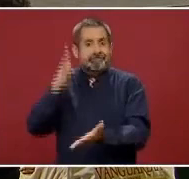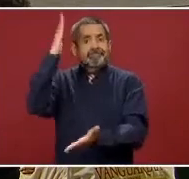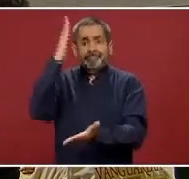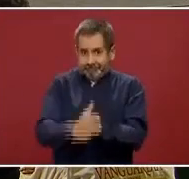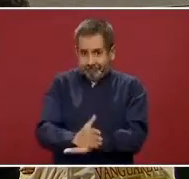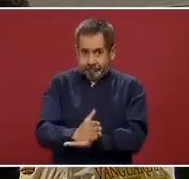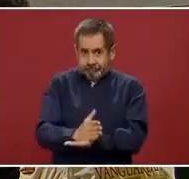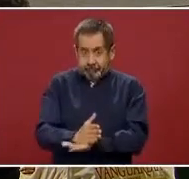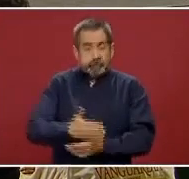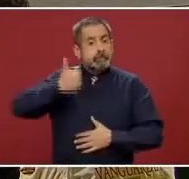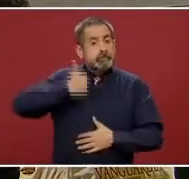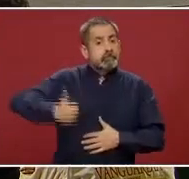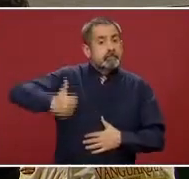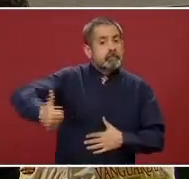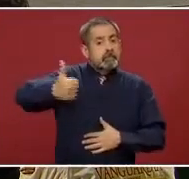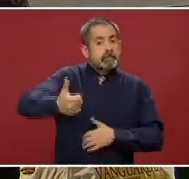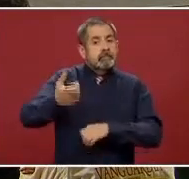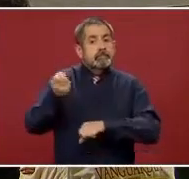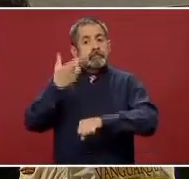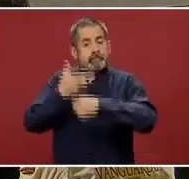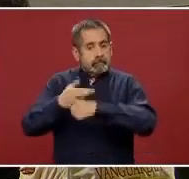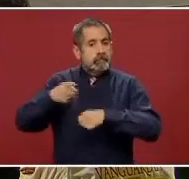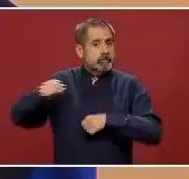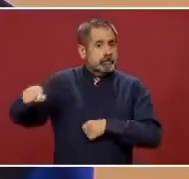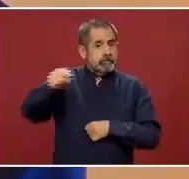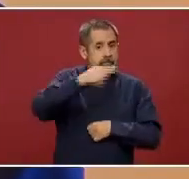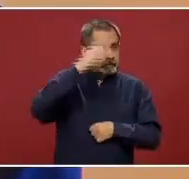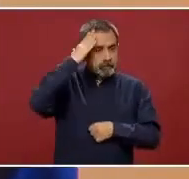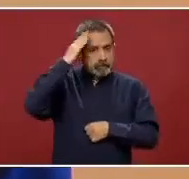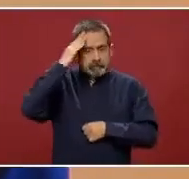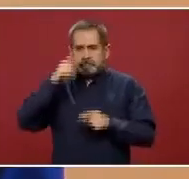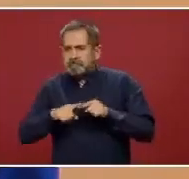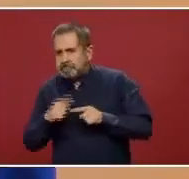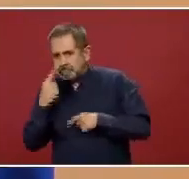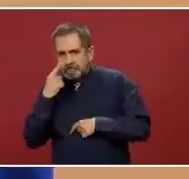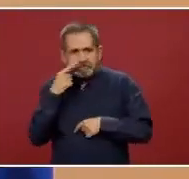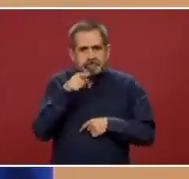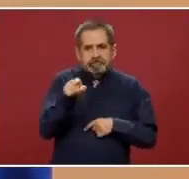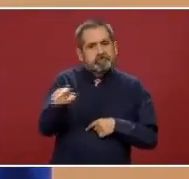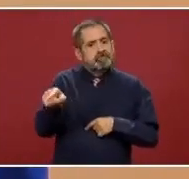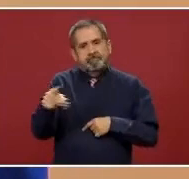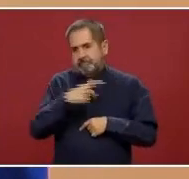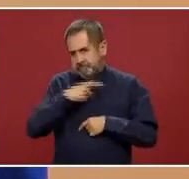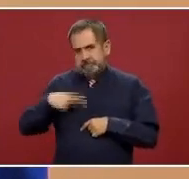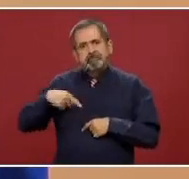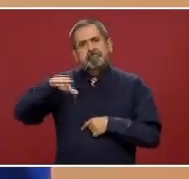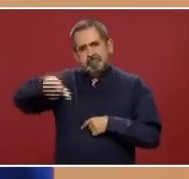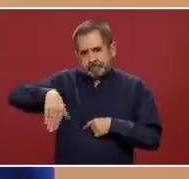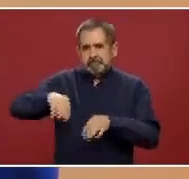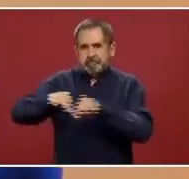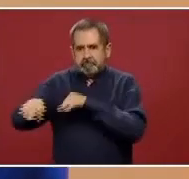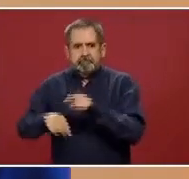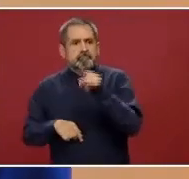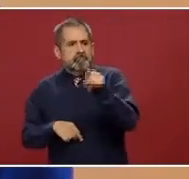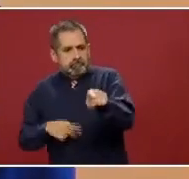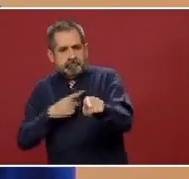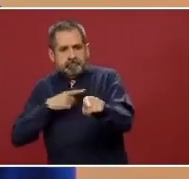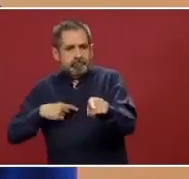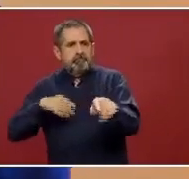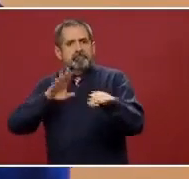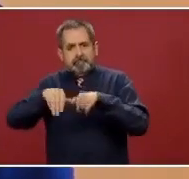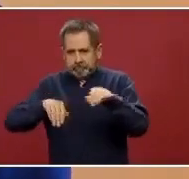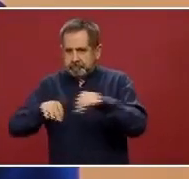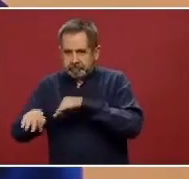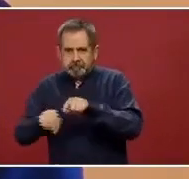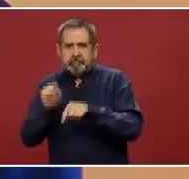de dependencia determinará quiénes no pueden suspender porque pondrían en riesgo